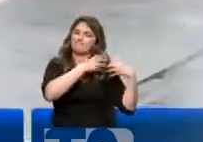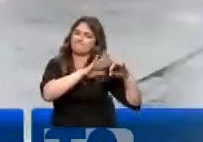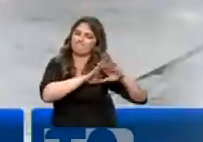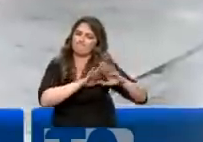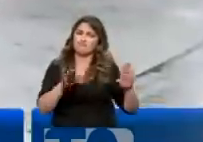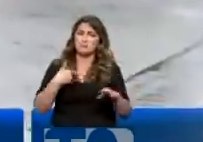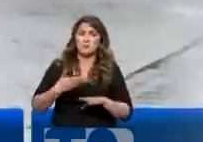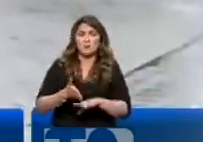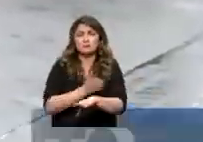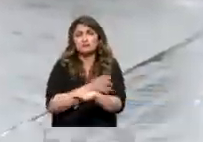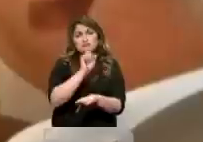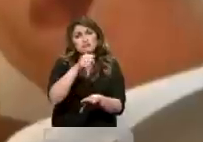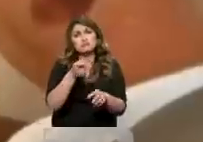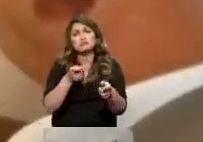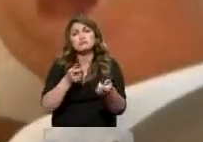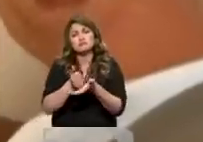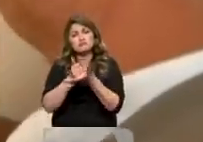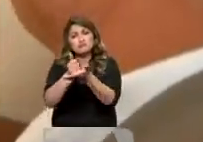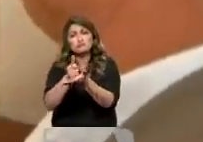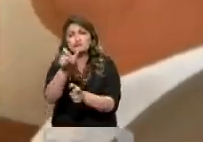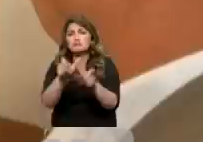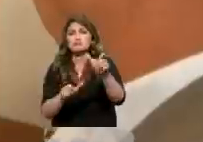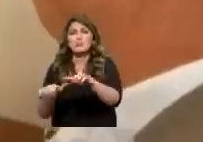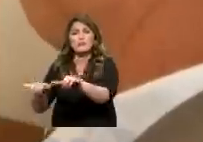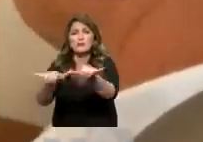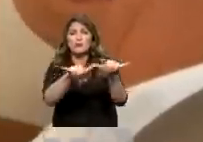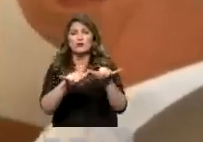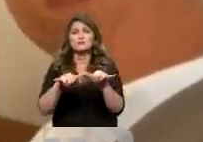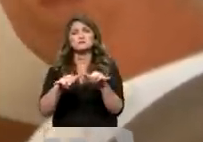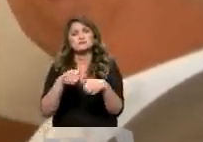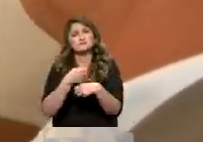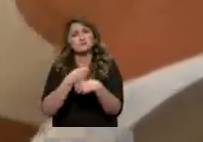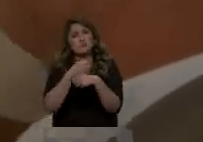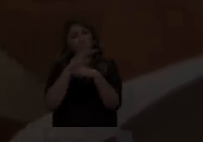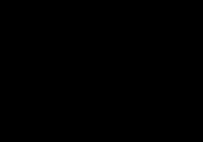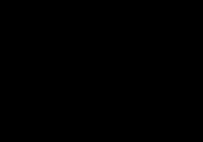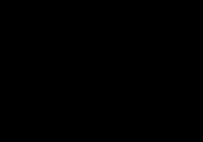mantener el orden y la democracia. En Quito, María Gracia Acosta, 24 horas.